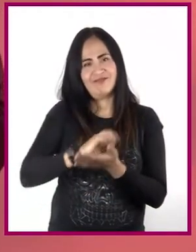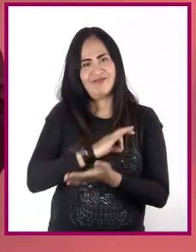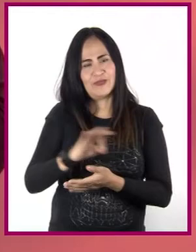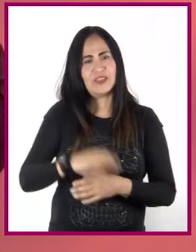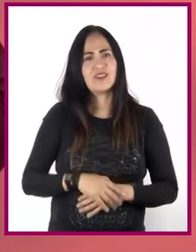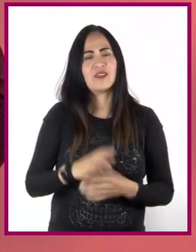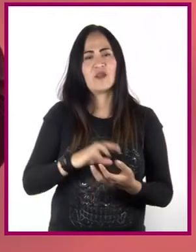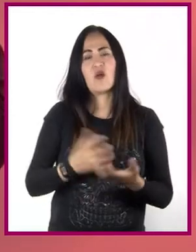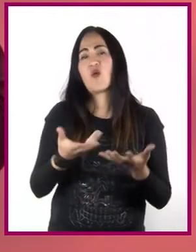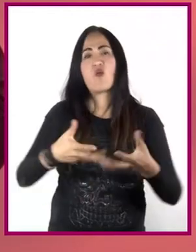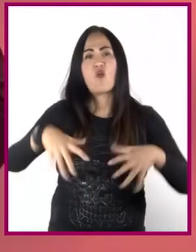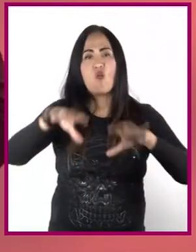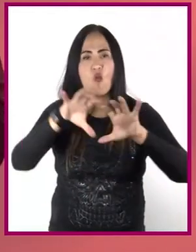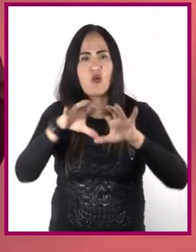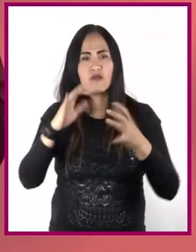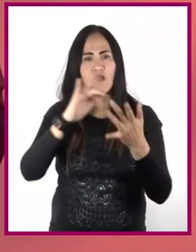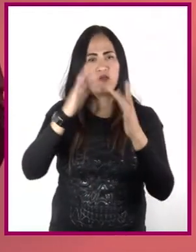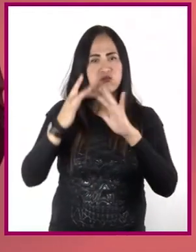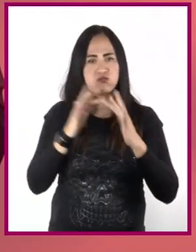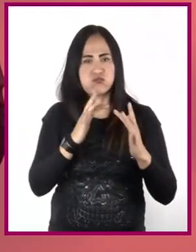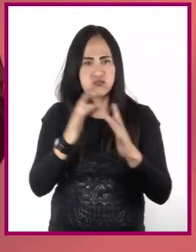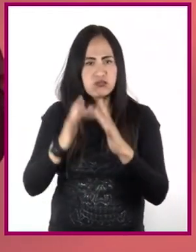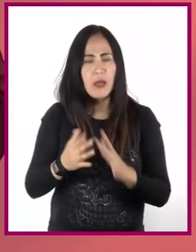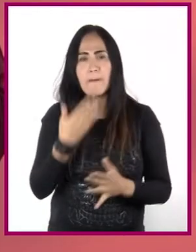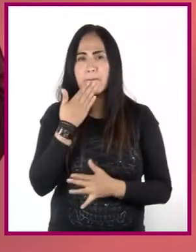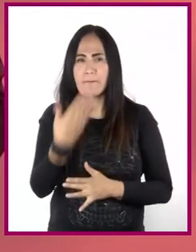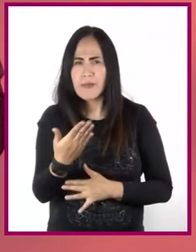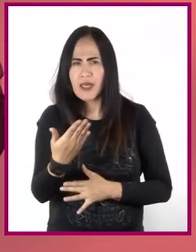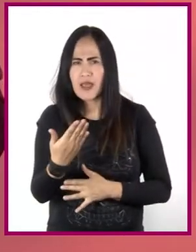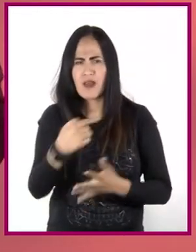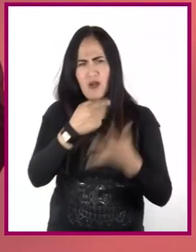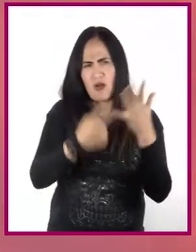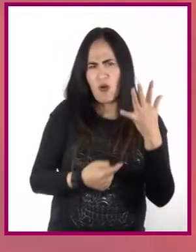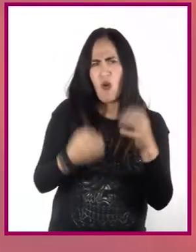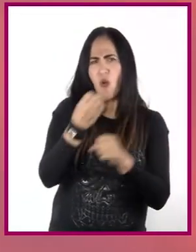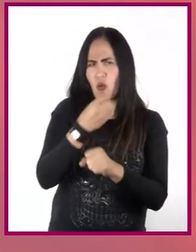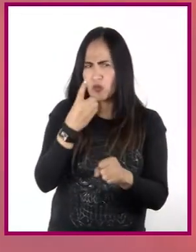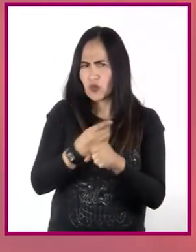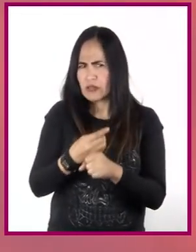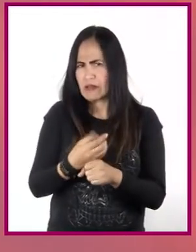Globalización. Y podemos verlo como amenaza o como oportunidad.